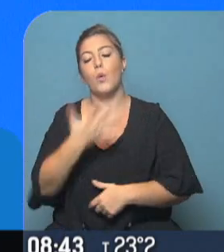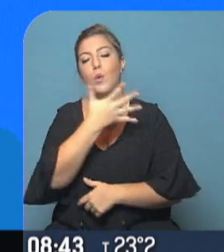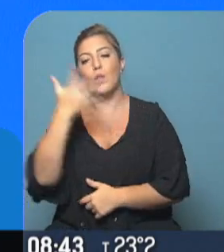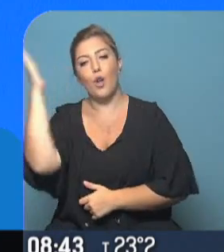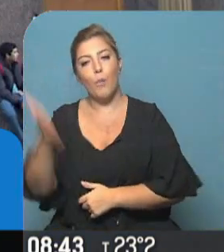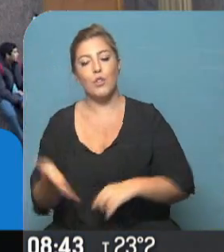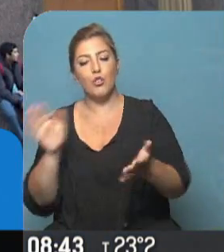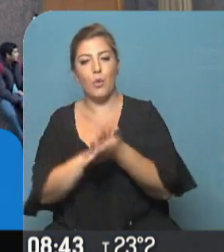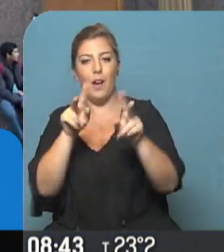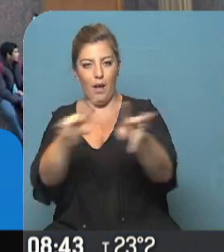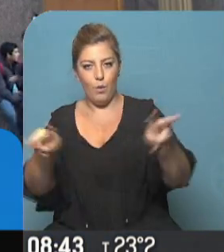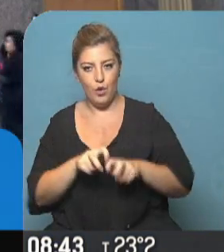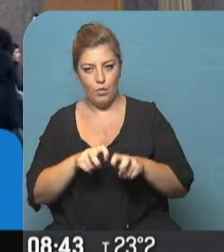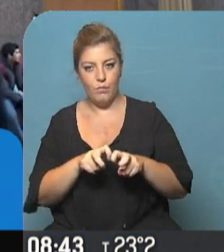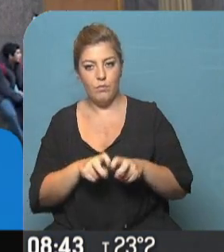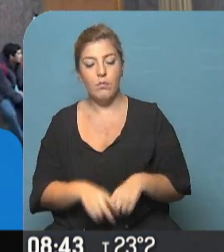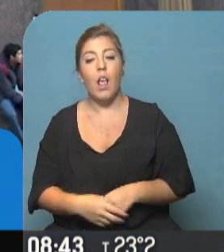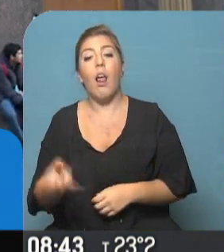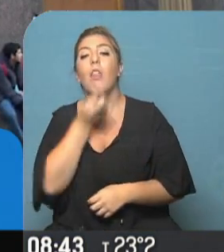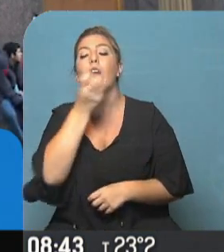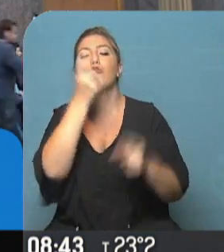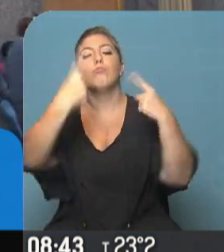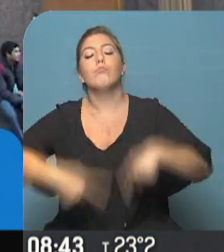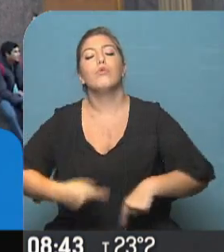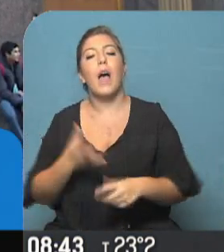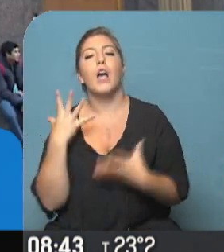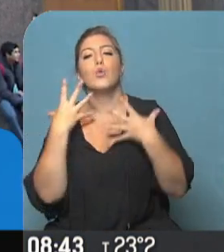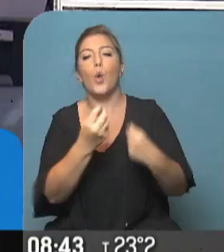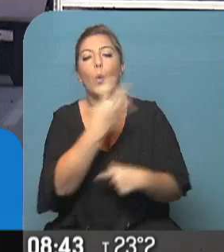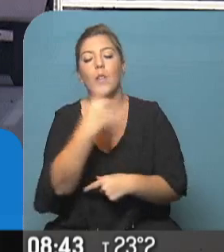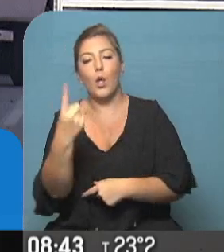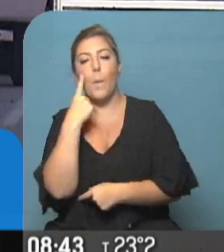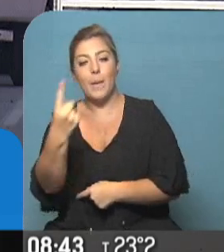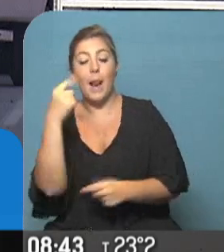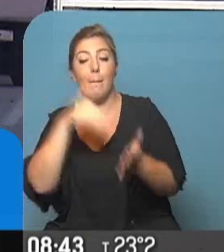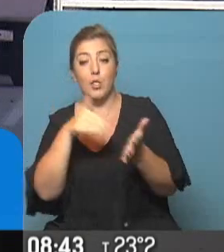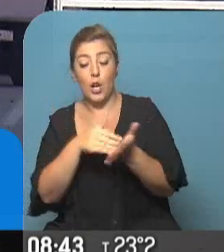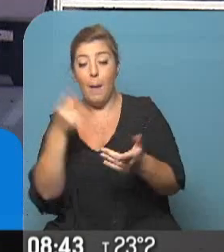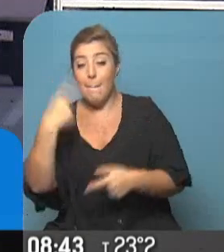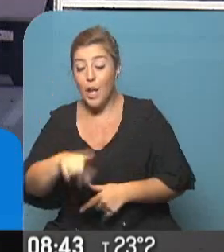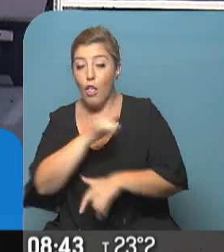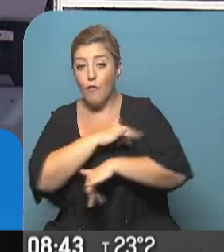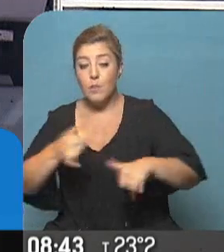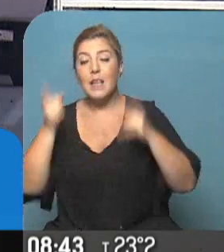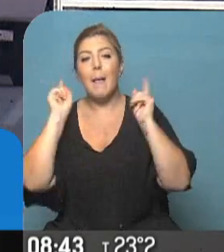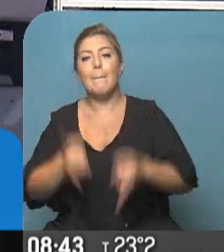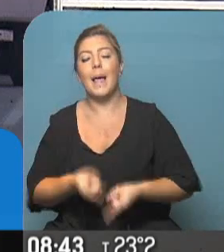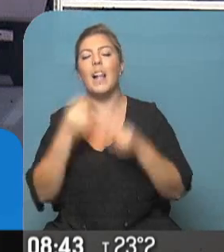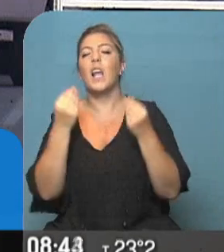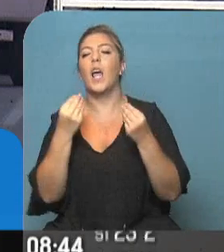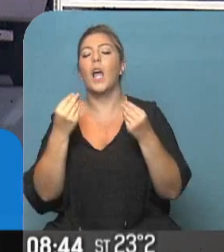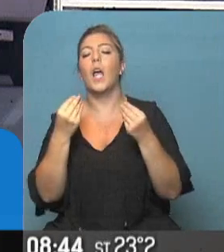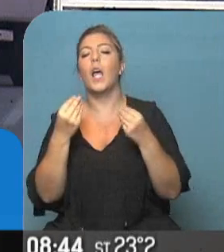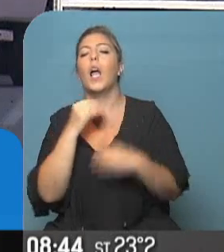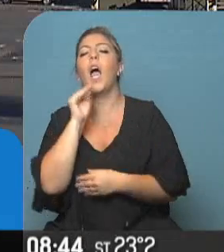en recaudación el blanqueo contribución en 41 mil millones pero de los datos también surge una caída en la recaudación